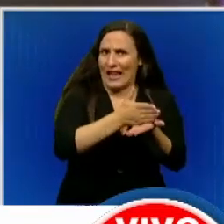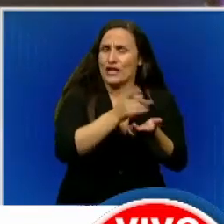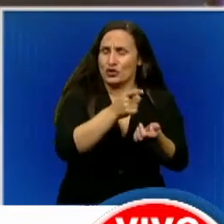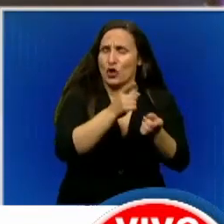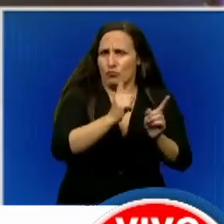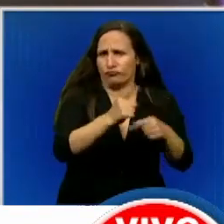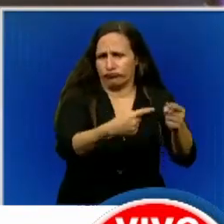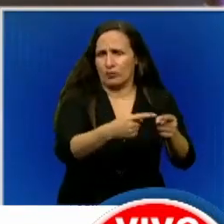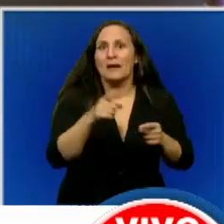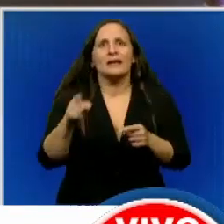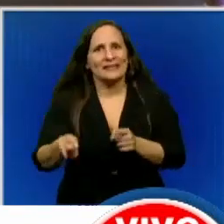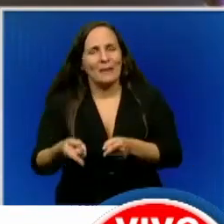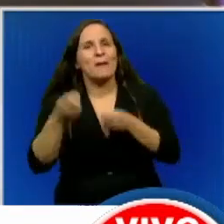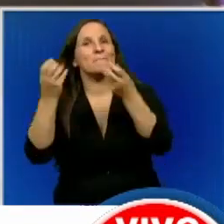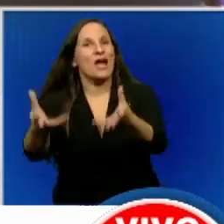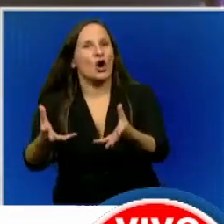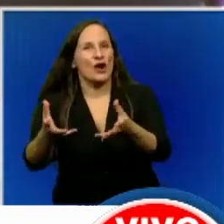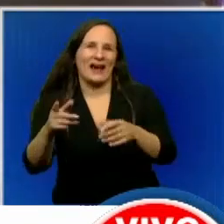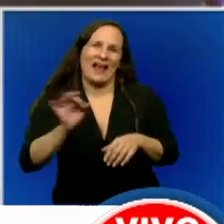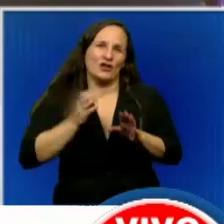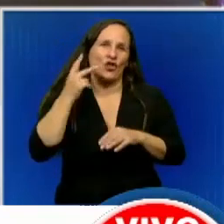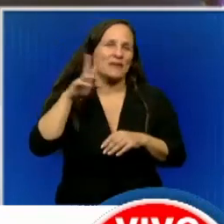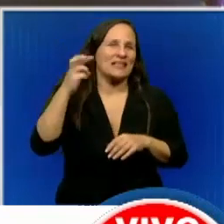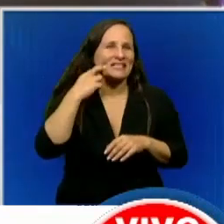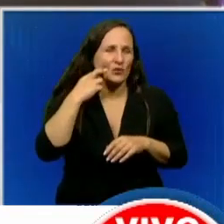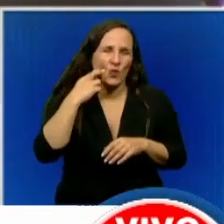mejorarlo, achicar los plazos. Todo vivimos el 2019, la